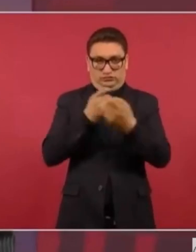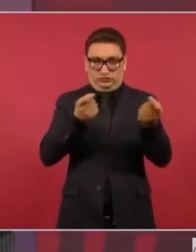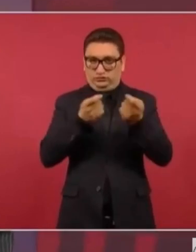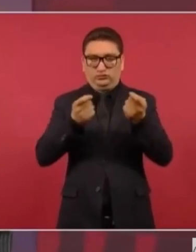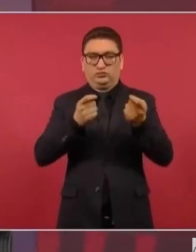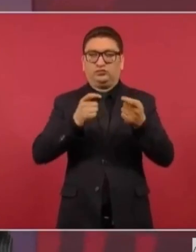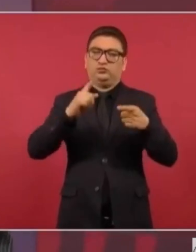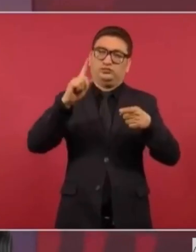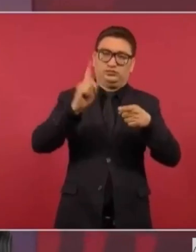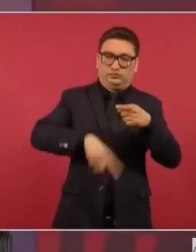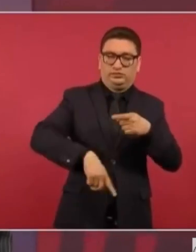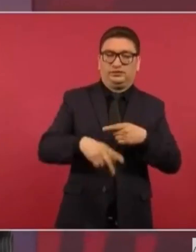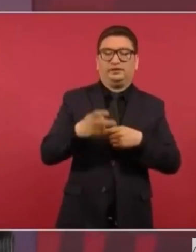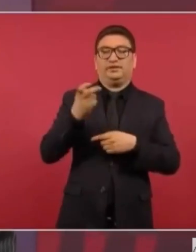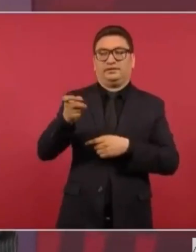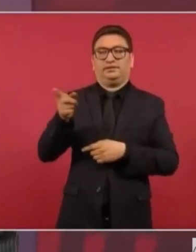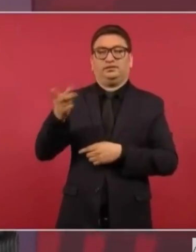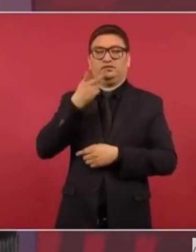este señor.